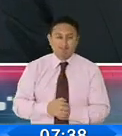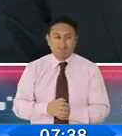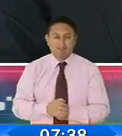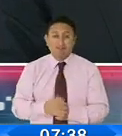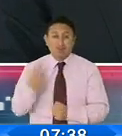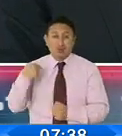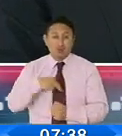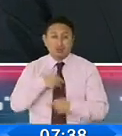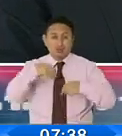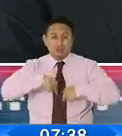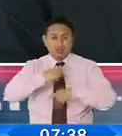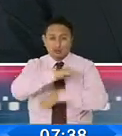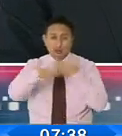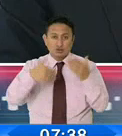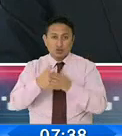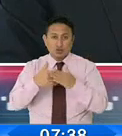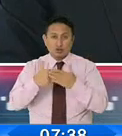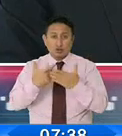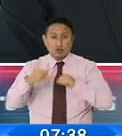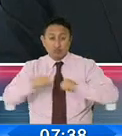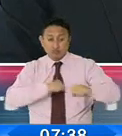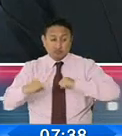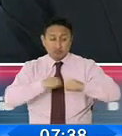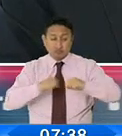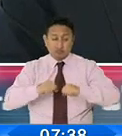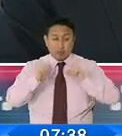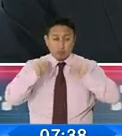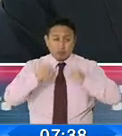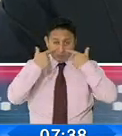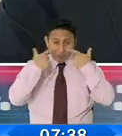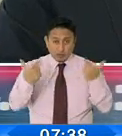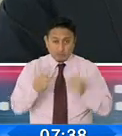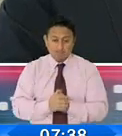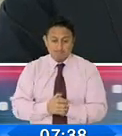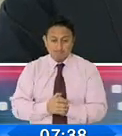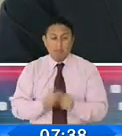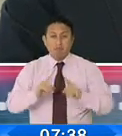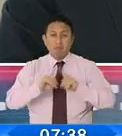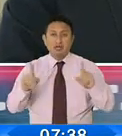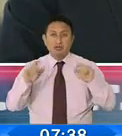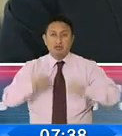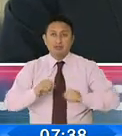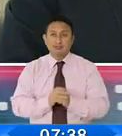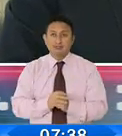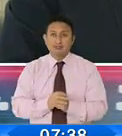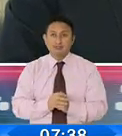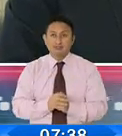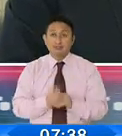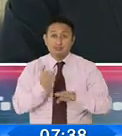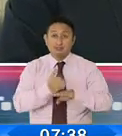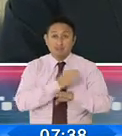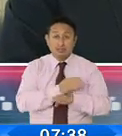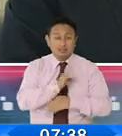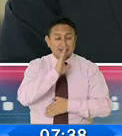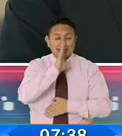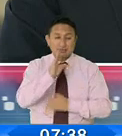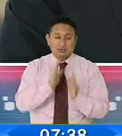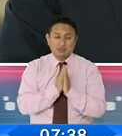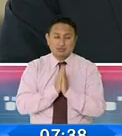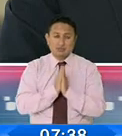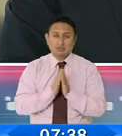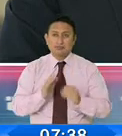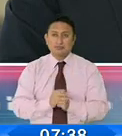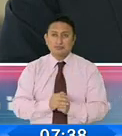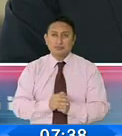el despliegue que se tiene que hacer. Lo que sí, Roberto, y le voy a manifestar siempre, que nadie